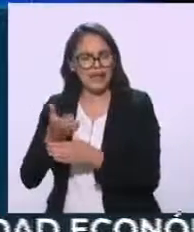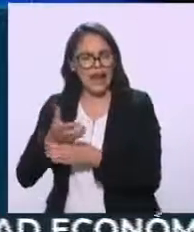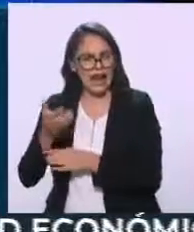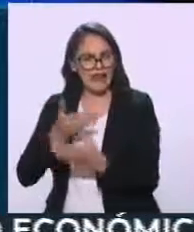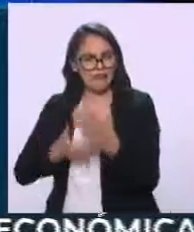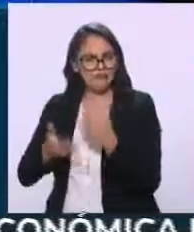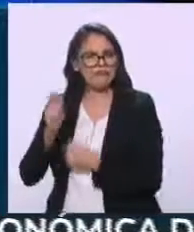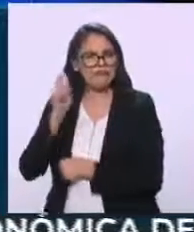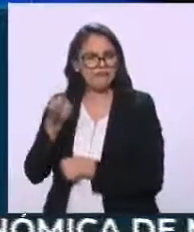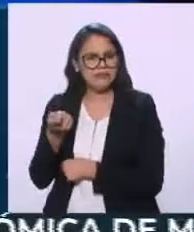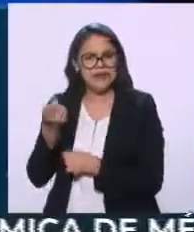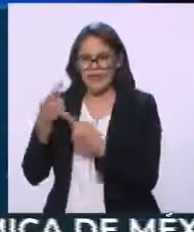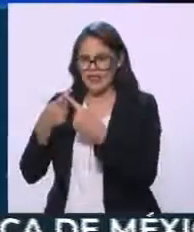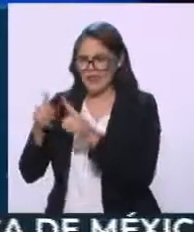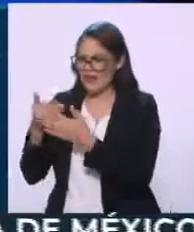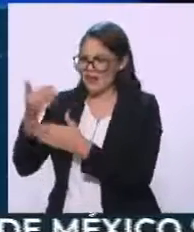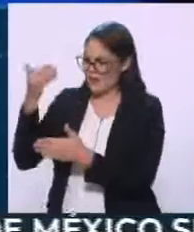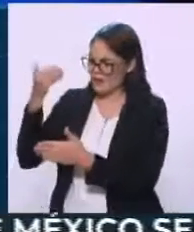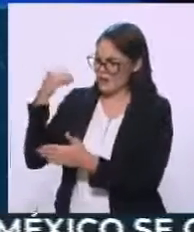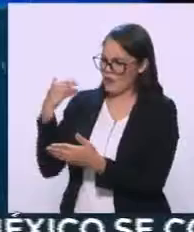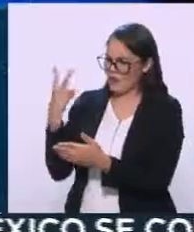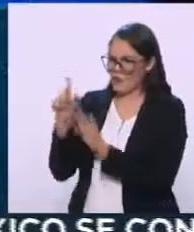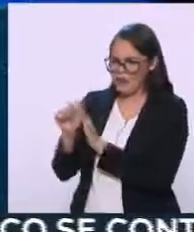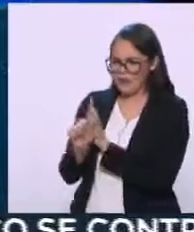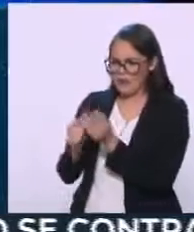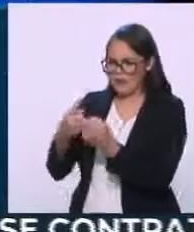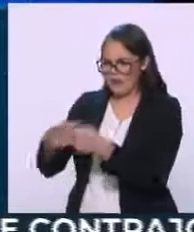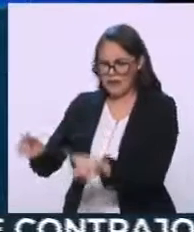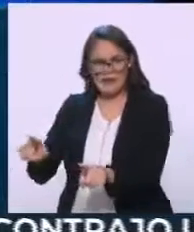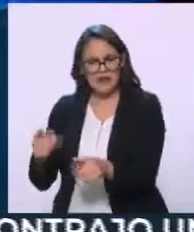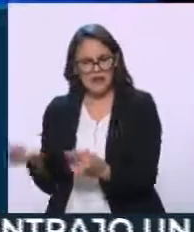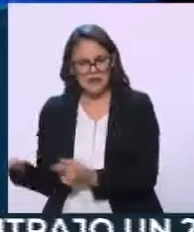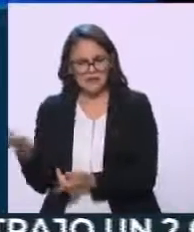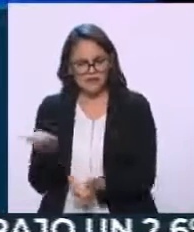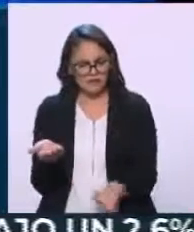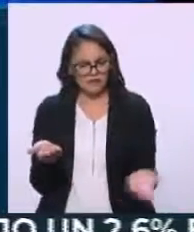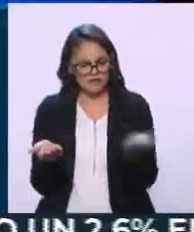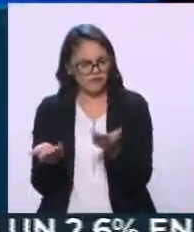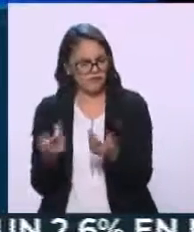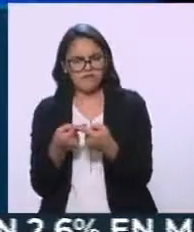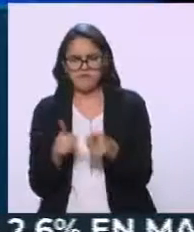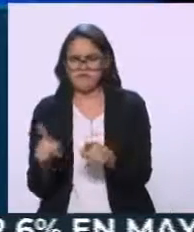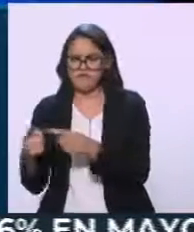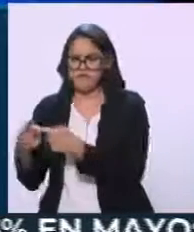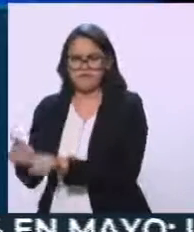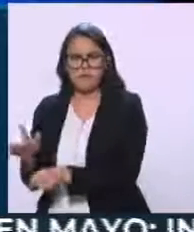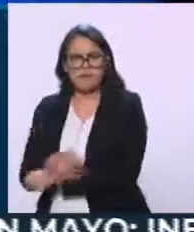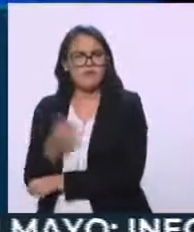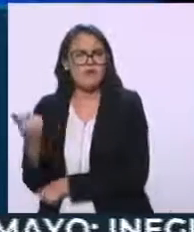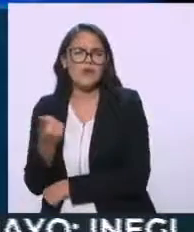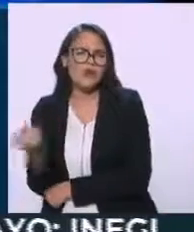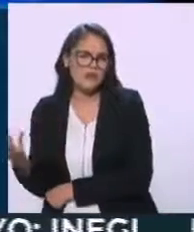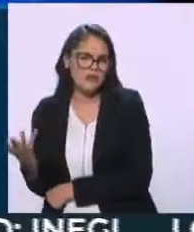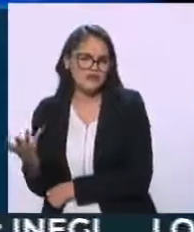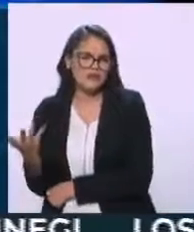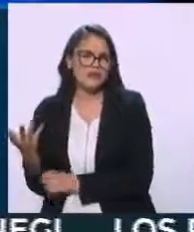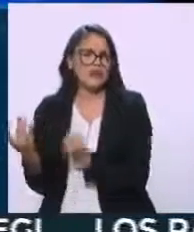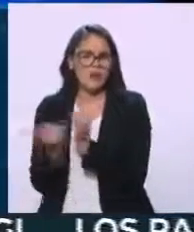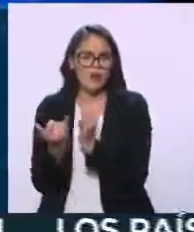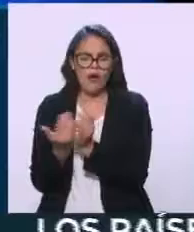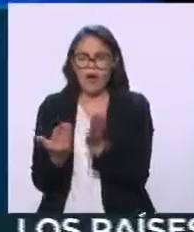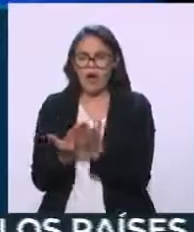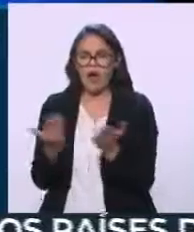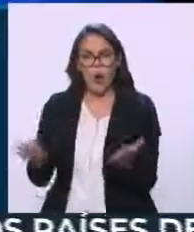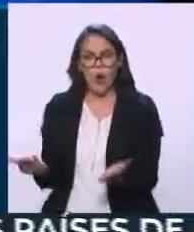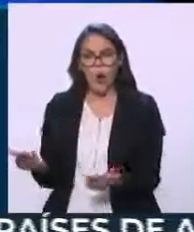superavitaria, a diferencia de los 2 meses anteriores. ¿Esto por qué podría estar pasando? Y en general, entonces, ¿en qué situación nos